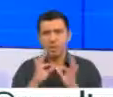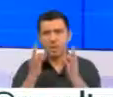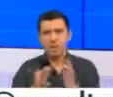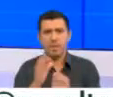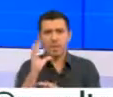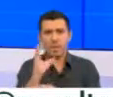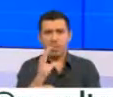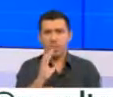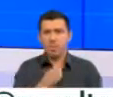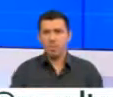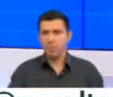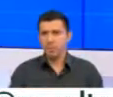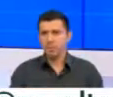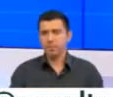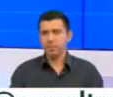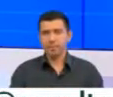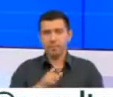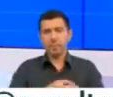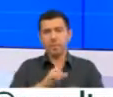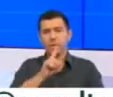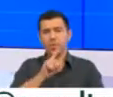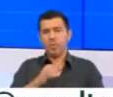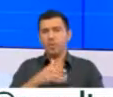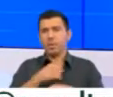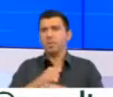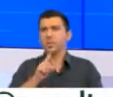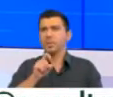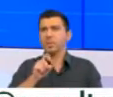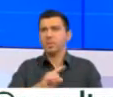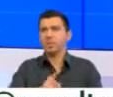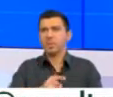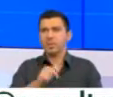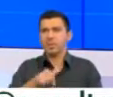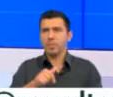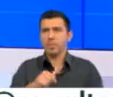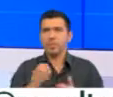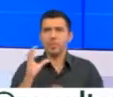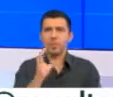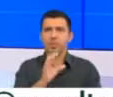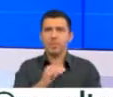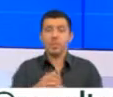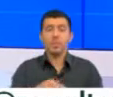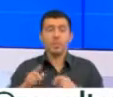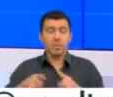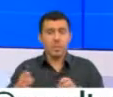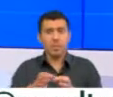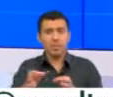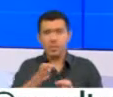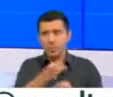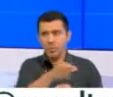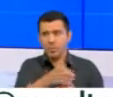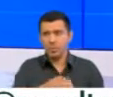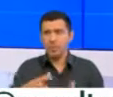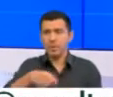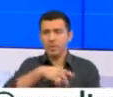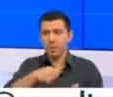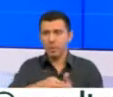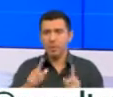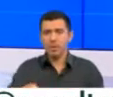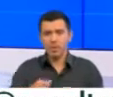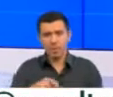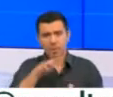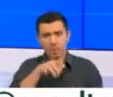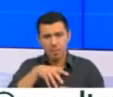colombiana. Unas seis en varias ciudades y municipios en norte de Santander también se llevaron a cabo estas marchas en contra de la puesta en